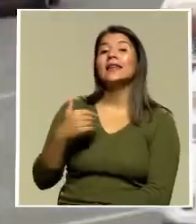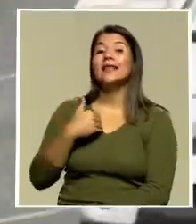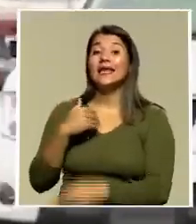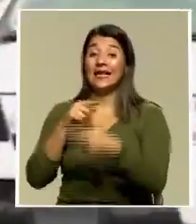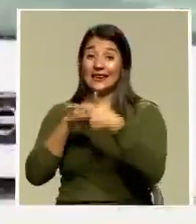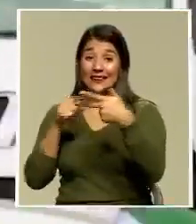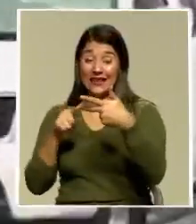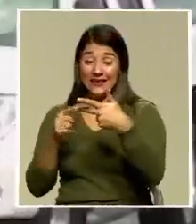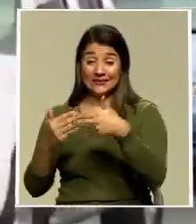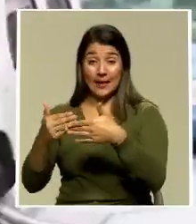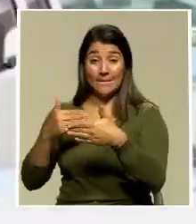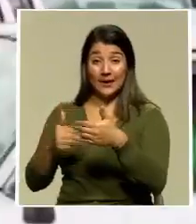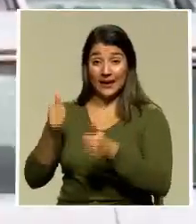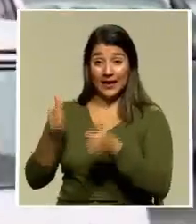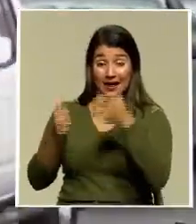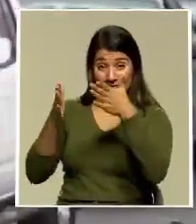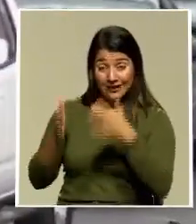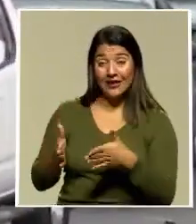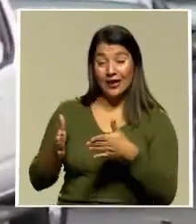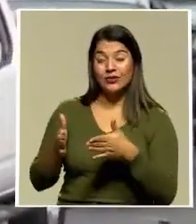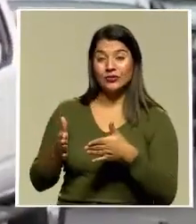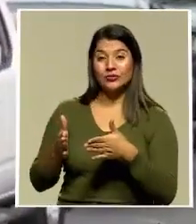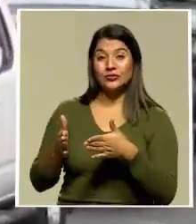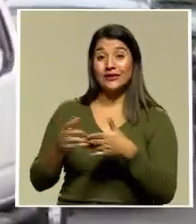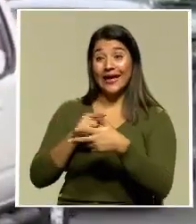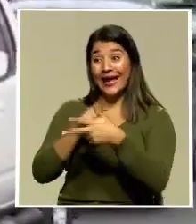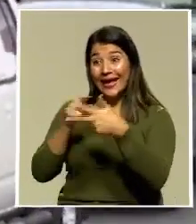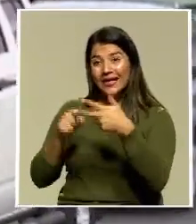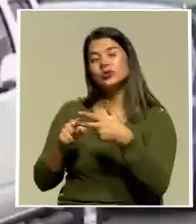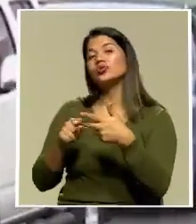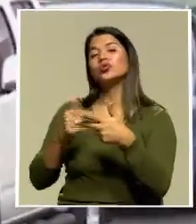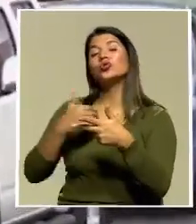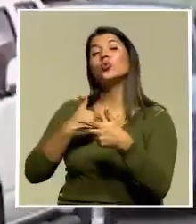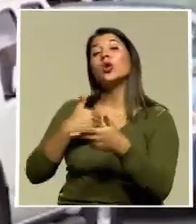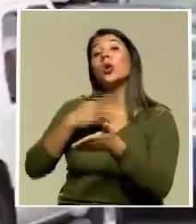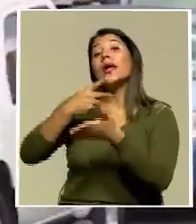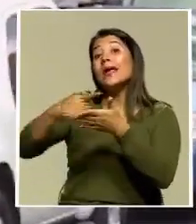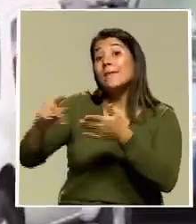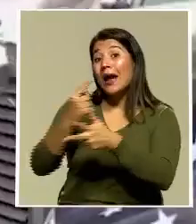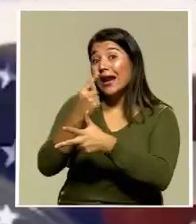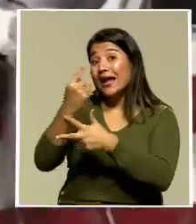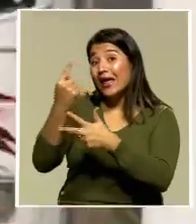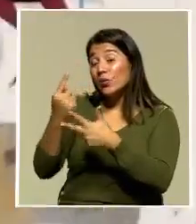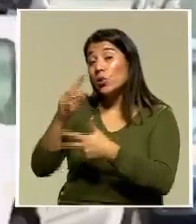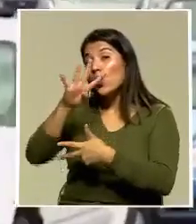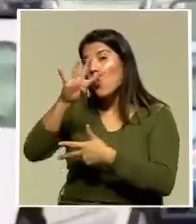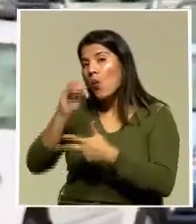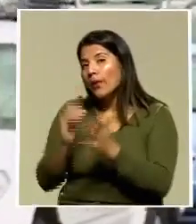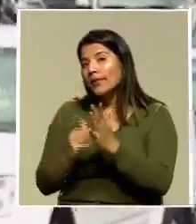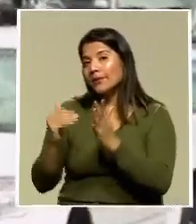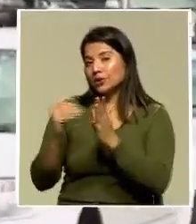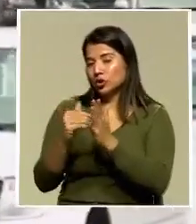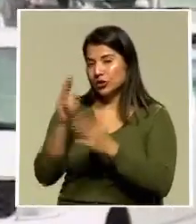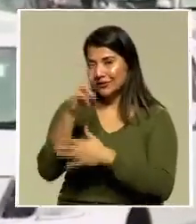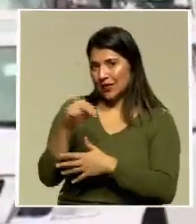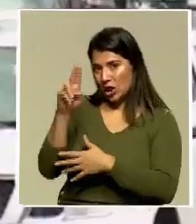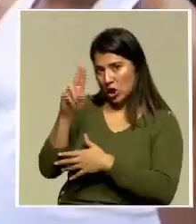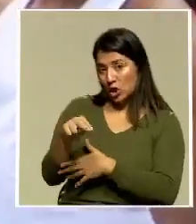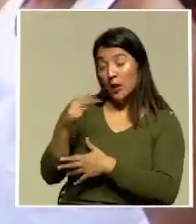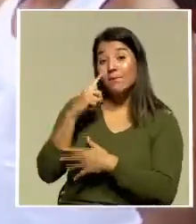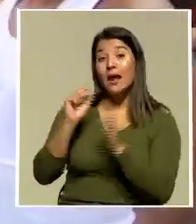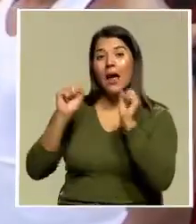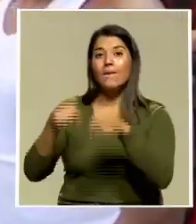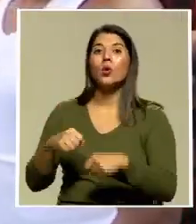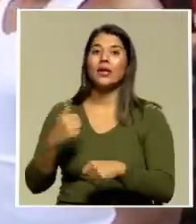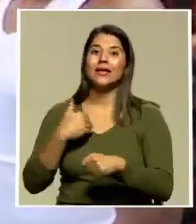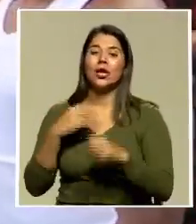son 3 quienes buscan llegar a la campaña electoral. Estos últimos debieron cancelar 40 millones de colones para tener